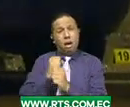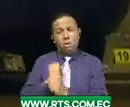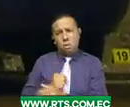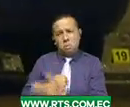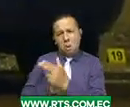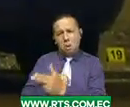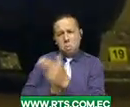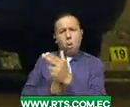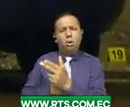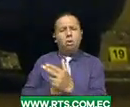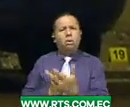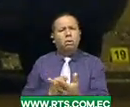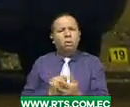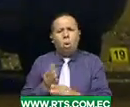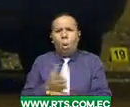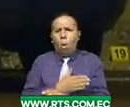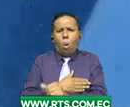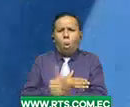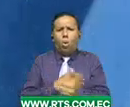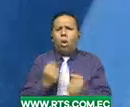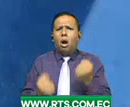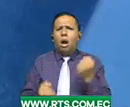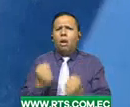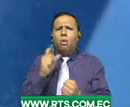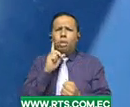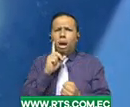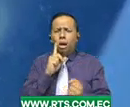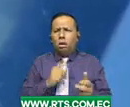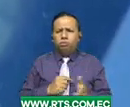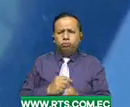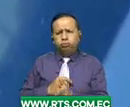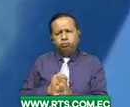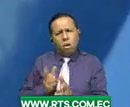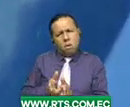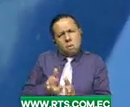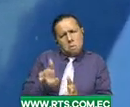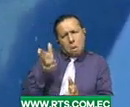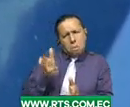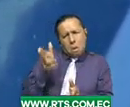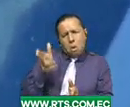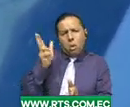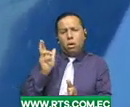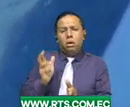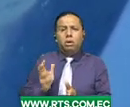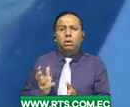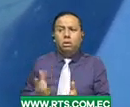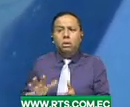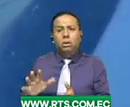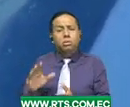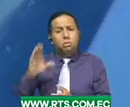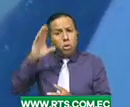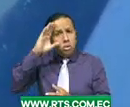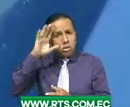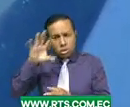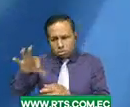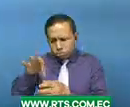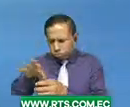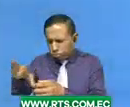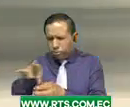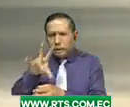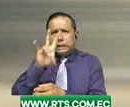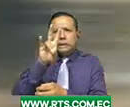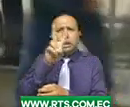que salieron desde un auto oscuro. La policía levantó 72 casquillos de bala en el